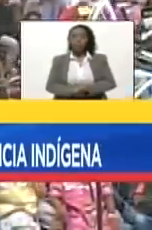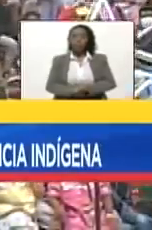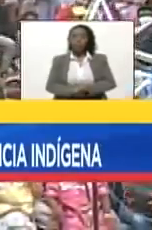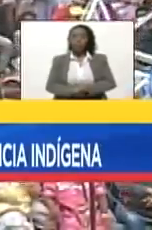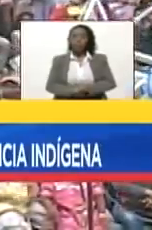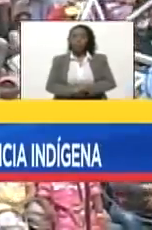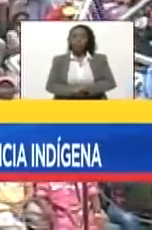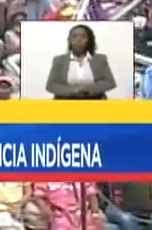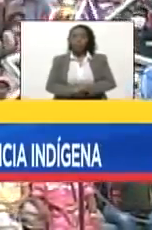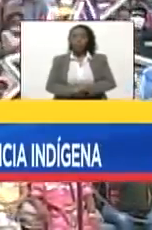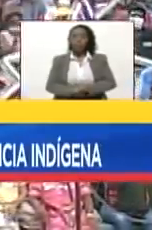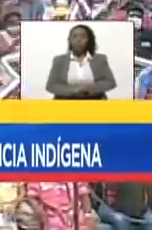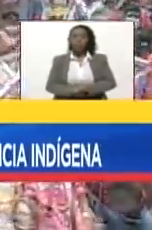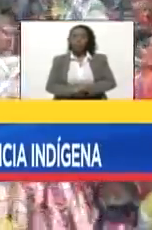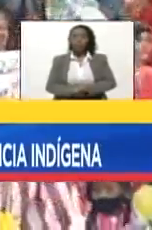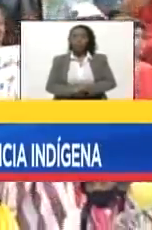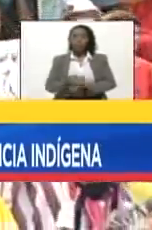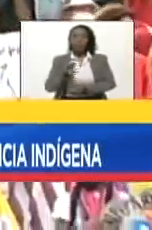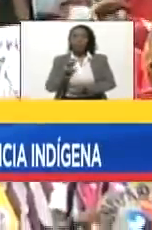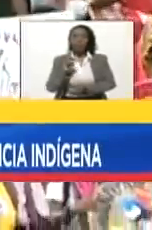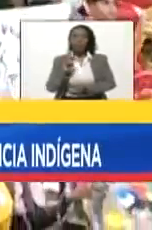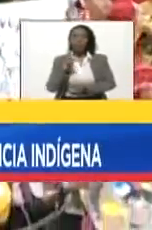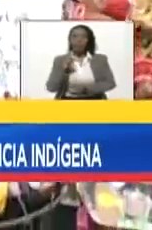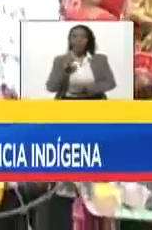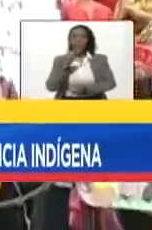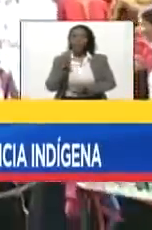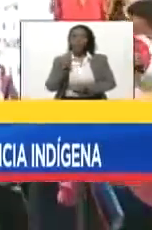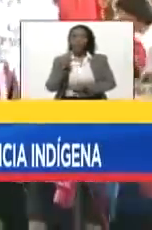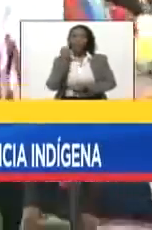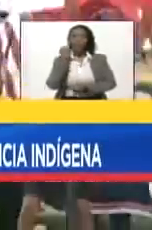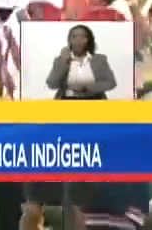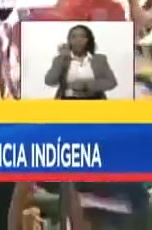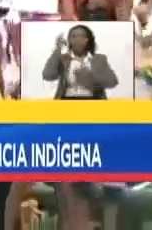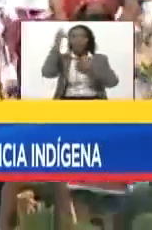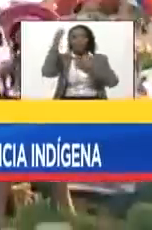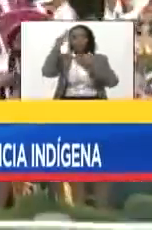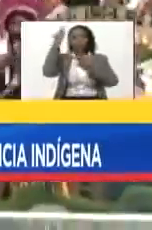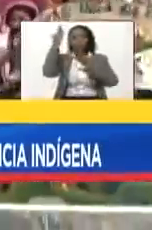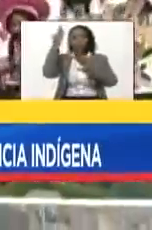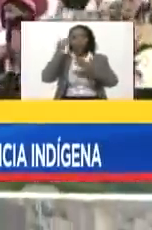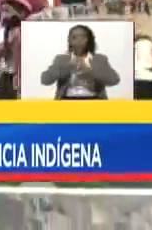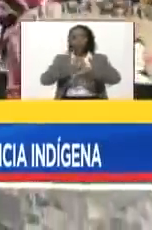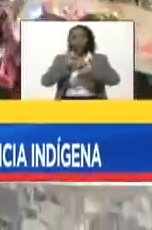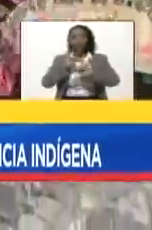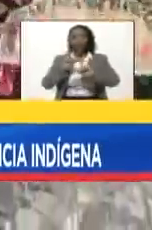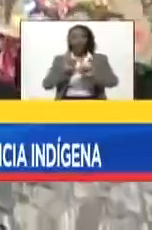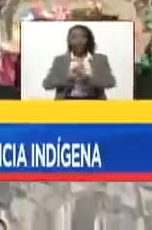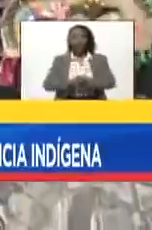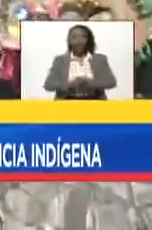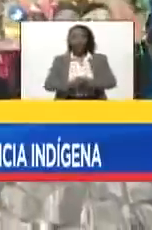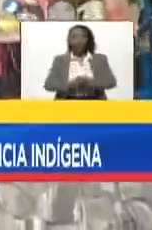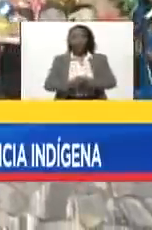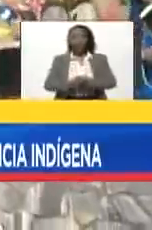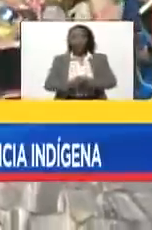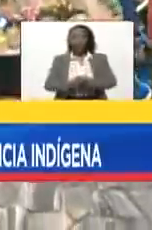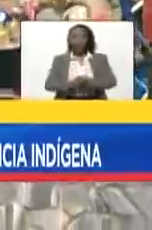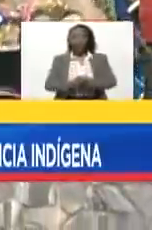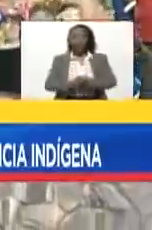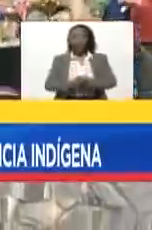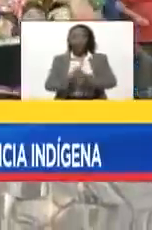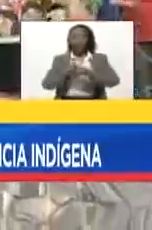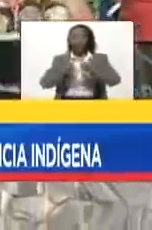Japreira, Yucpa, Inga, Eñepa,